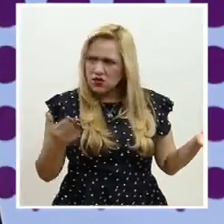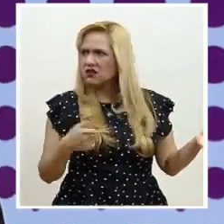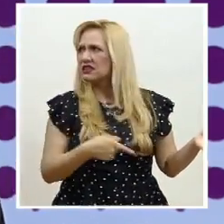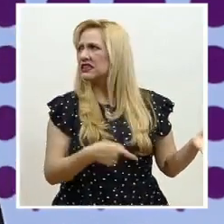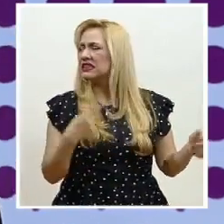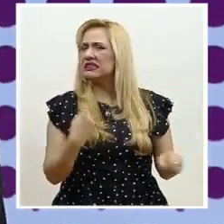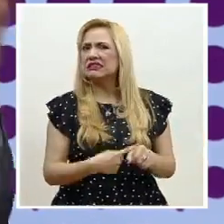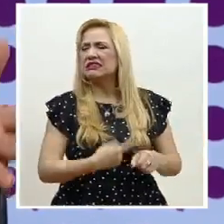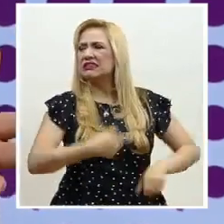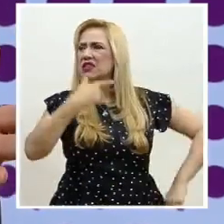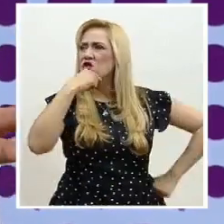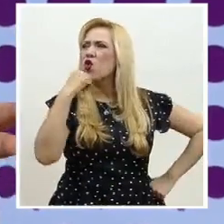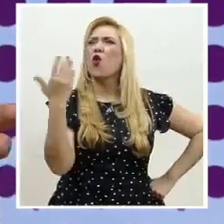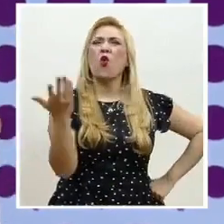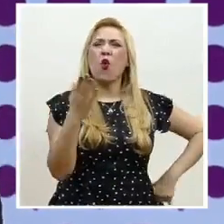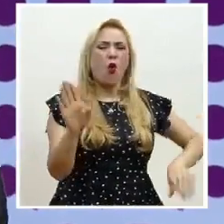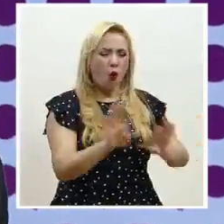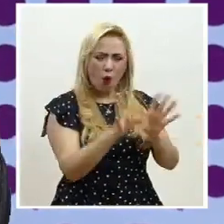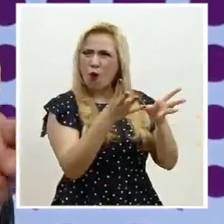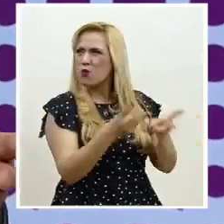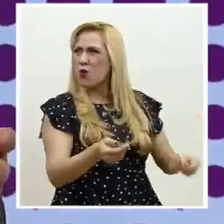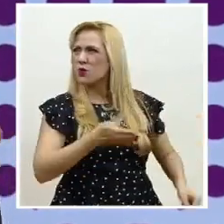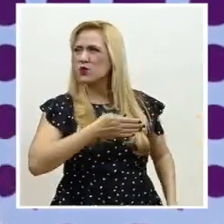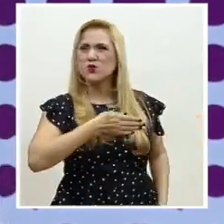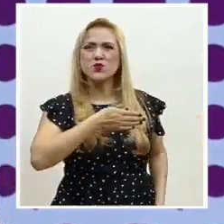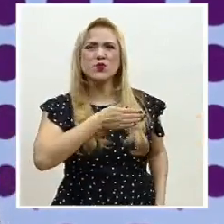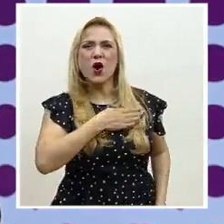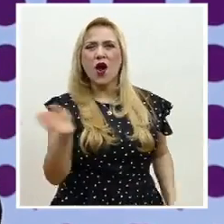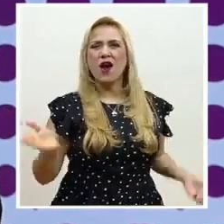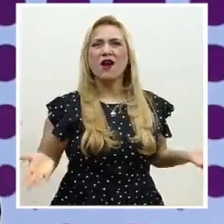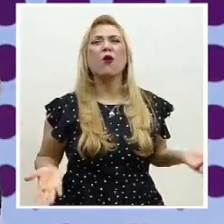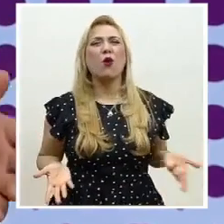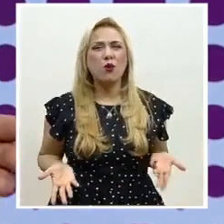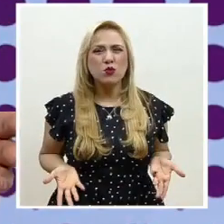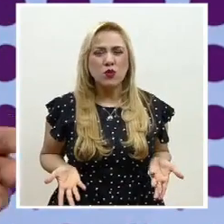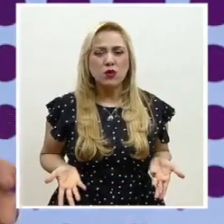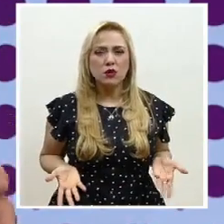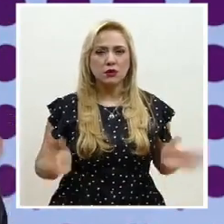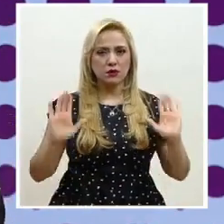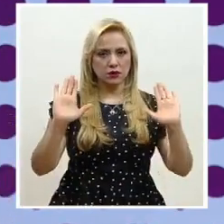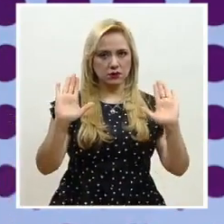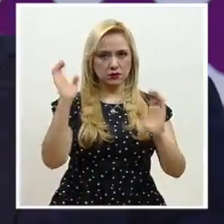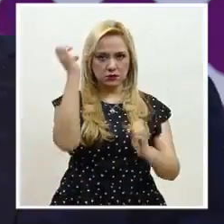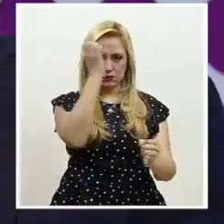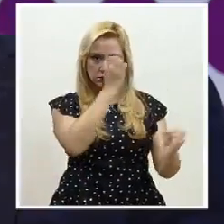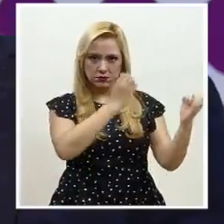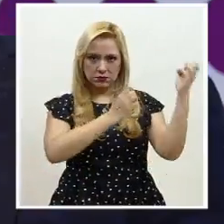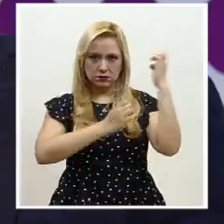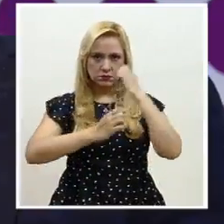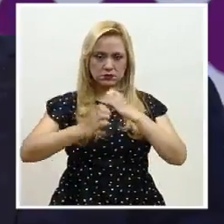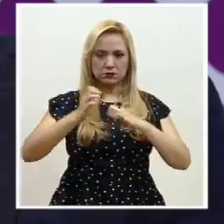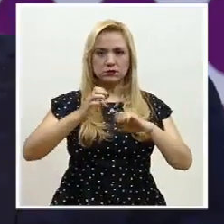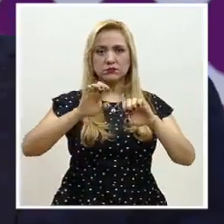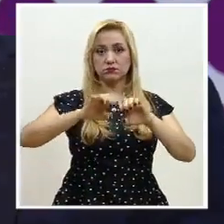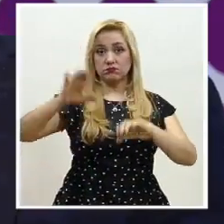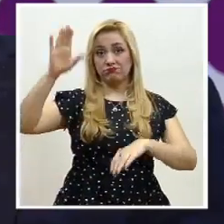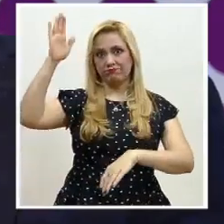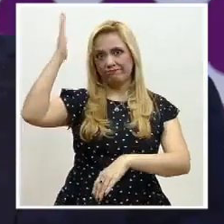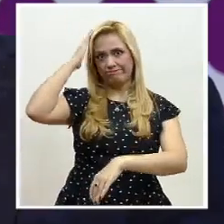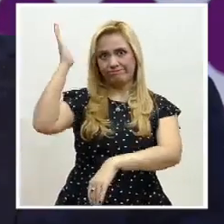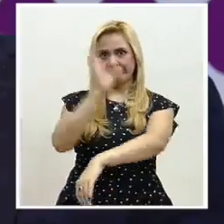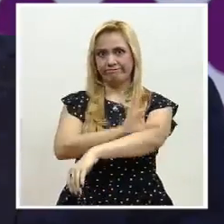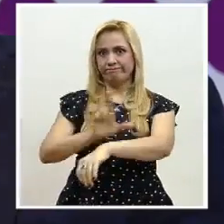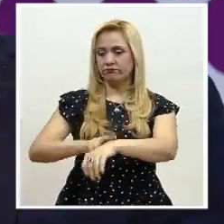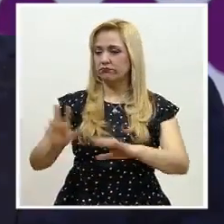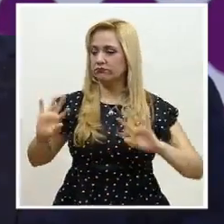empezamos a ver posibles soluciones. Y esas soluciones se hacen a través de un proceso dialéctico. El secretario discute con su personal a cargo,